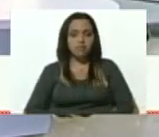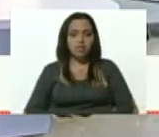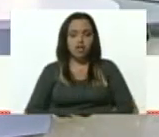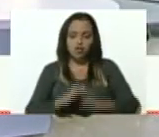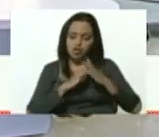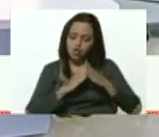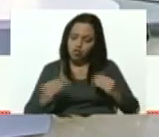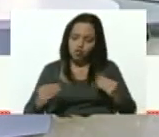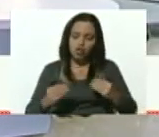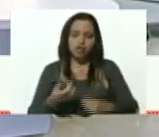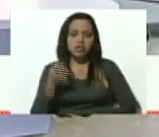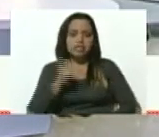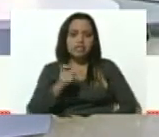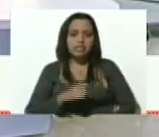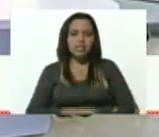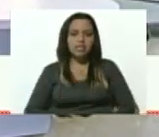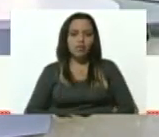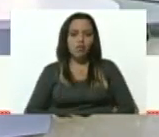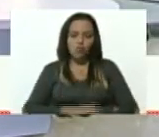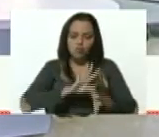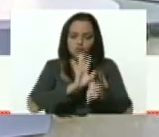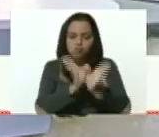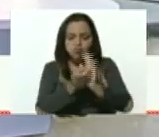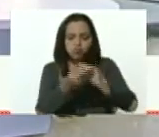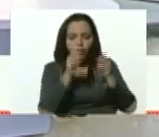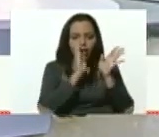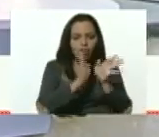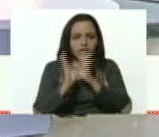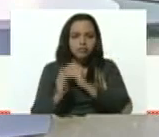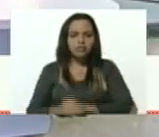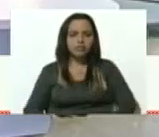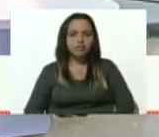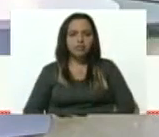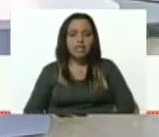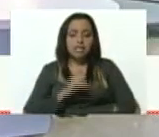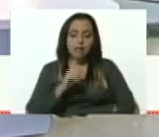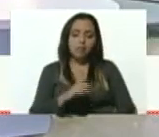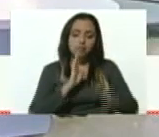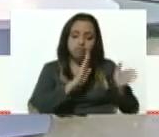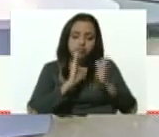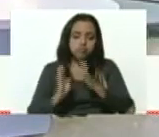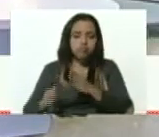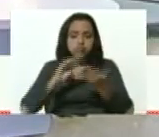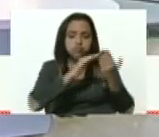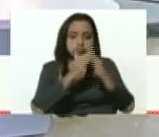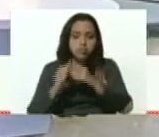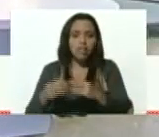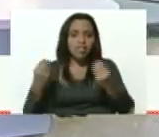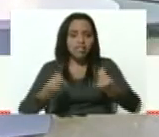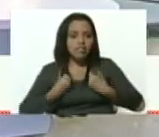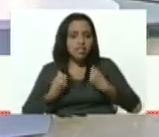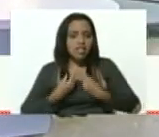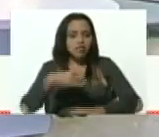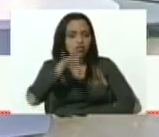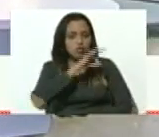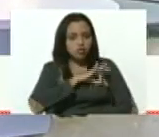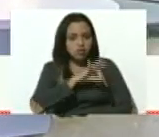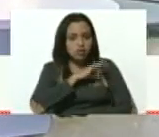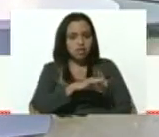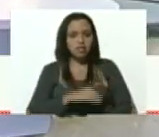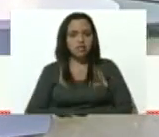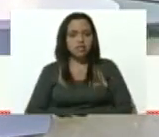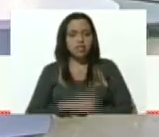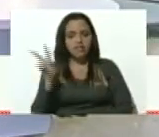la carga reorganizadora, reurbanizadora de la vida social